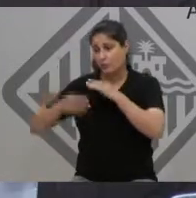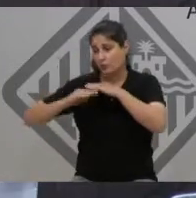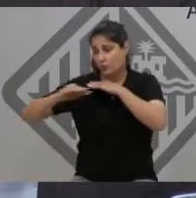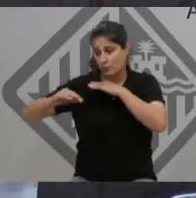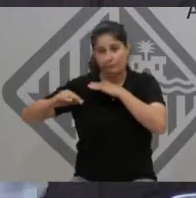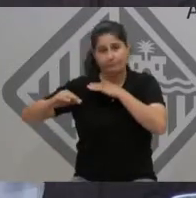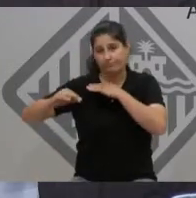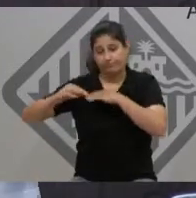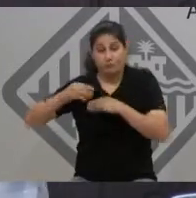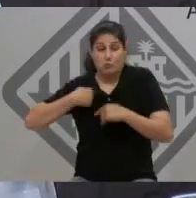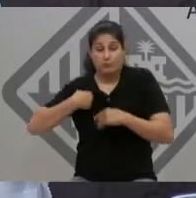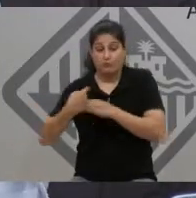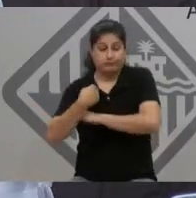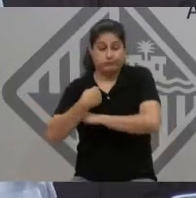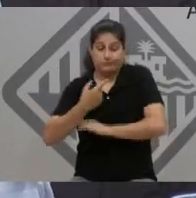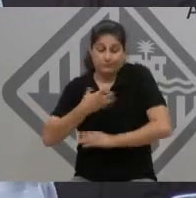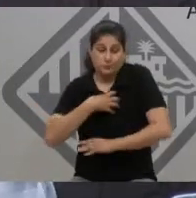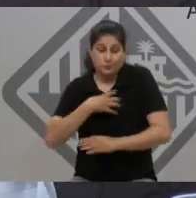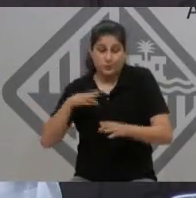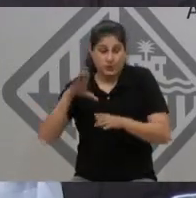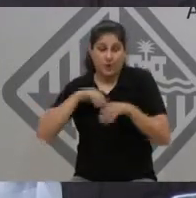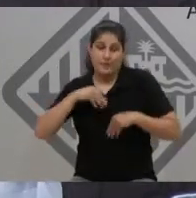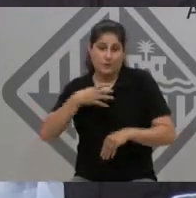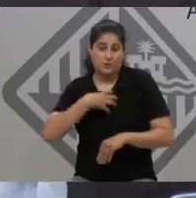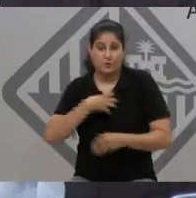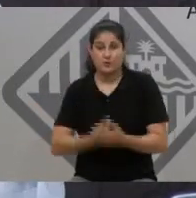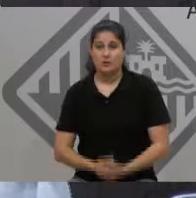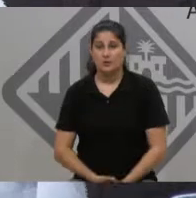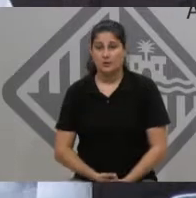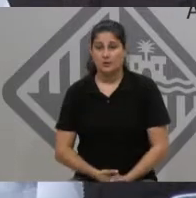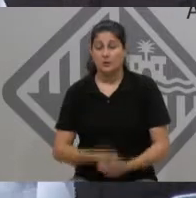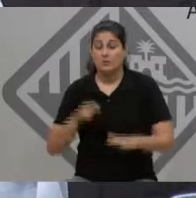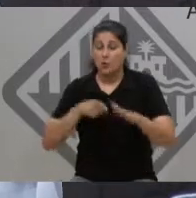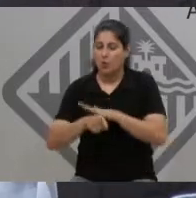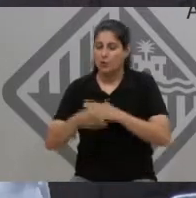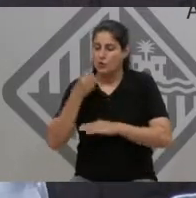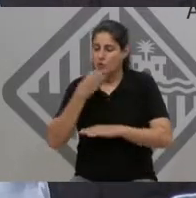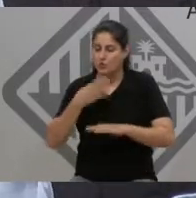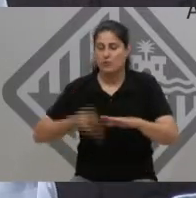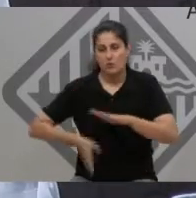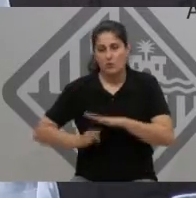aparte que no depende de nosotros, no lo aceptaremos. Sí que mantendremos la buena gestión que estamos llevando ahora.